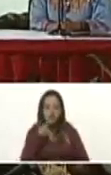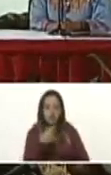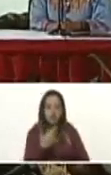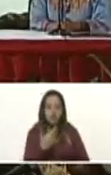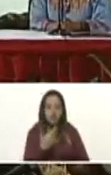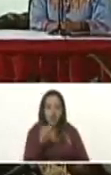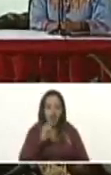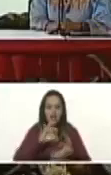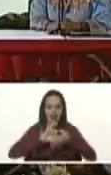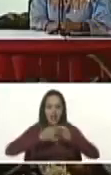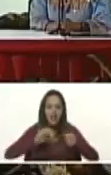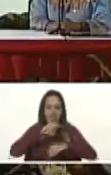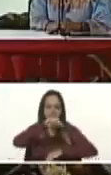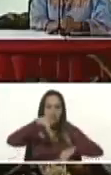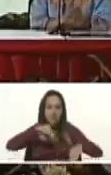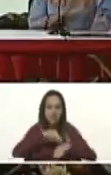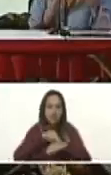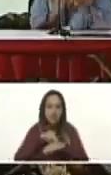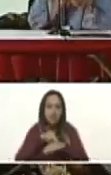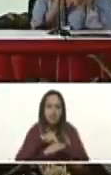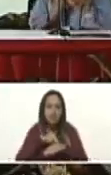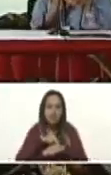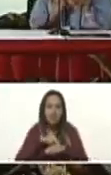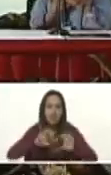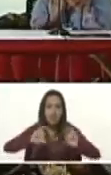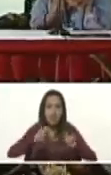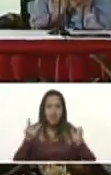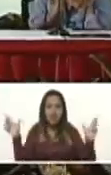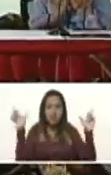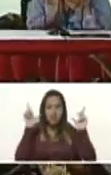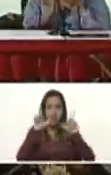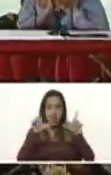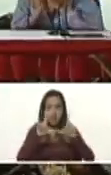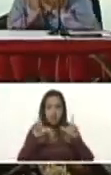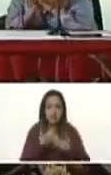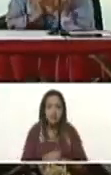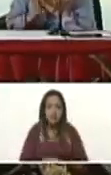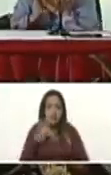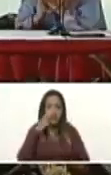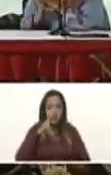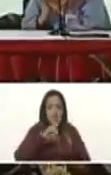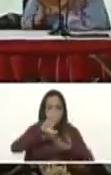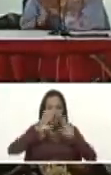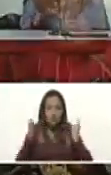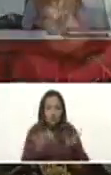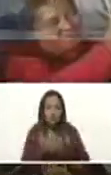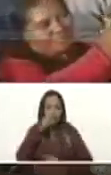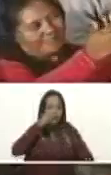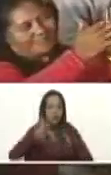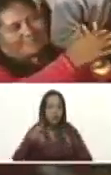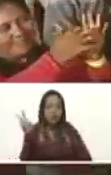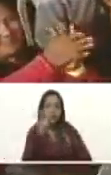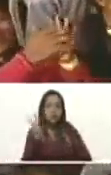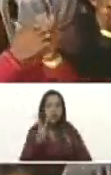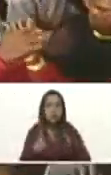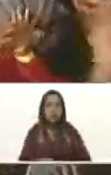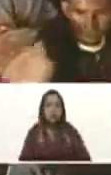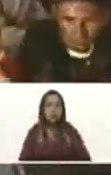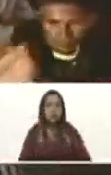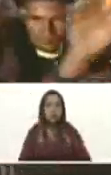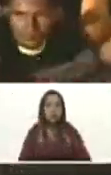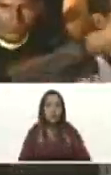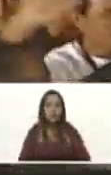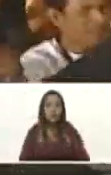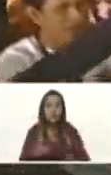estamos en cadena nacional de radio y televisión, nos está viendo todo el pueblo de Venezuela y por Telesur nos